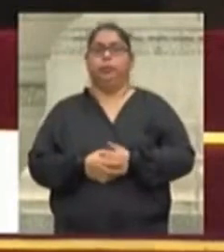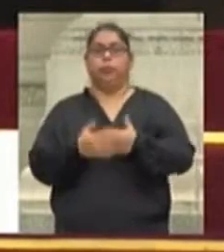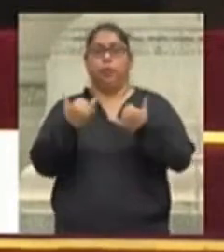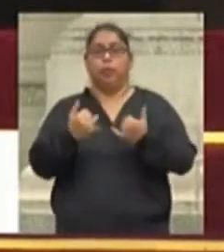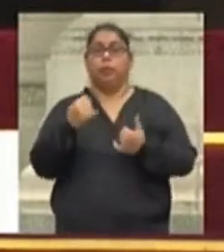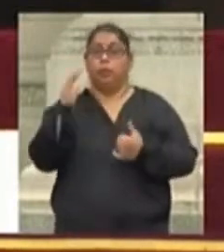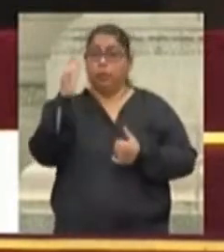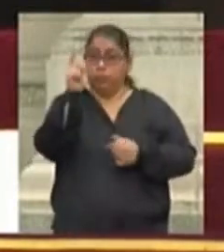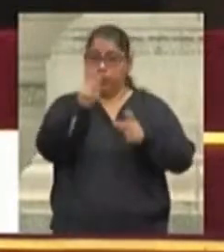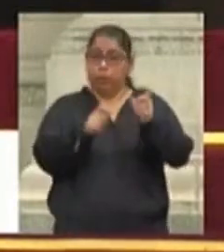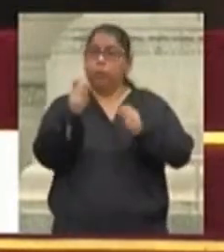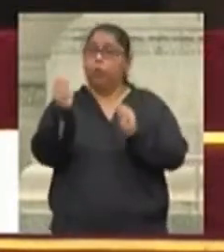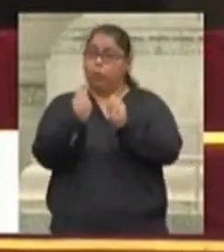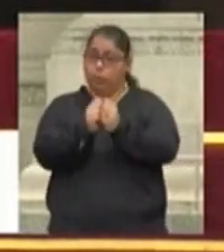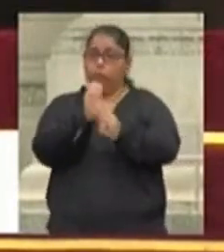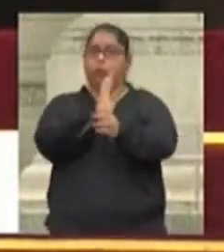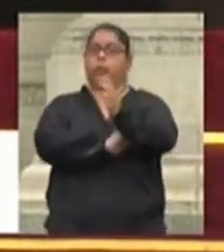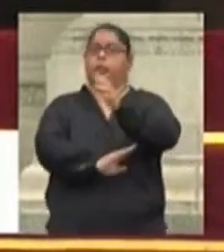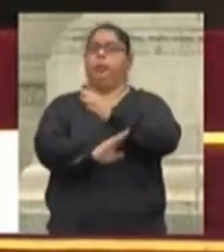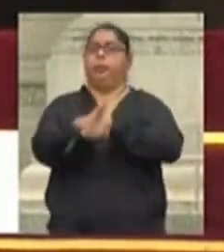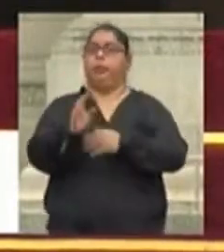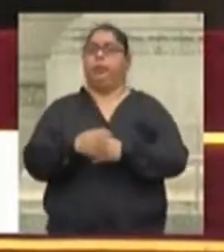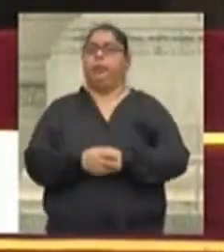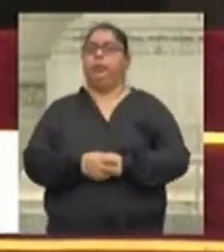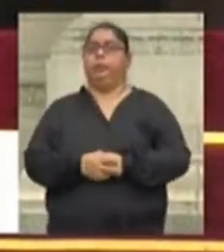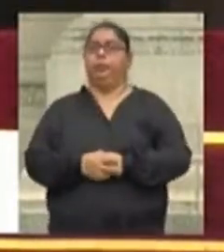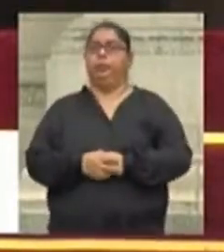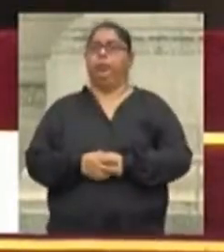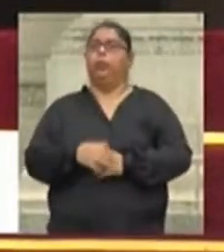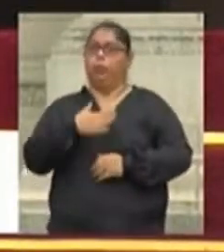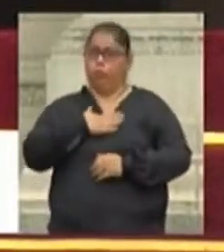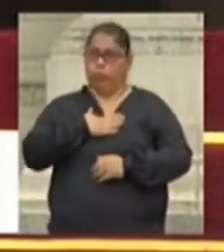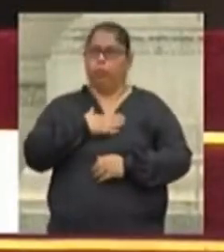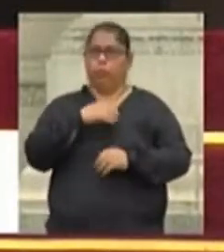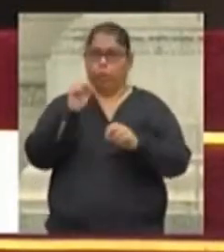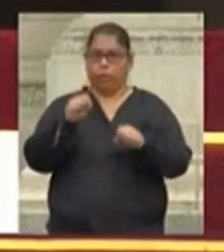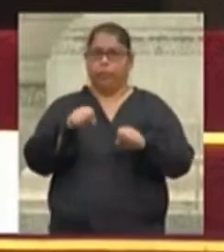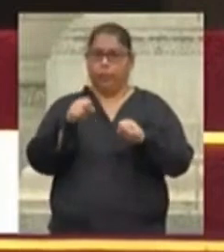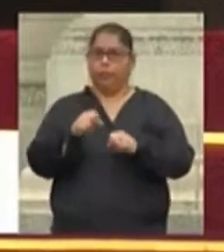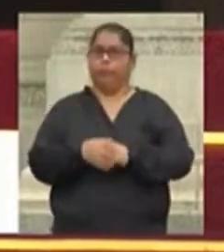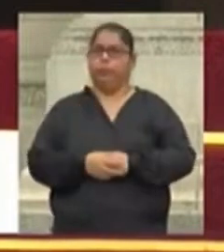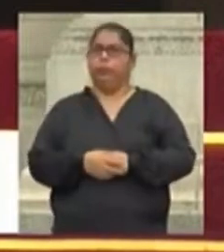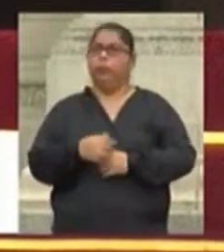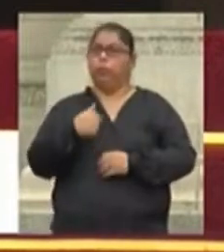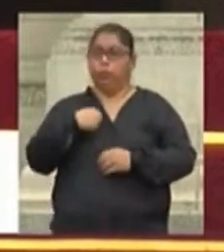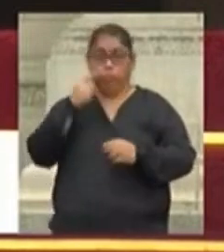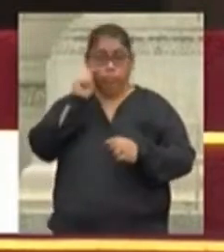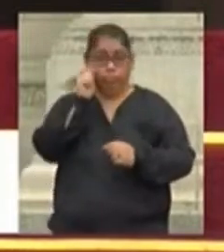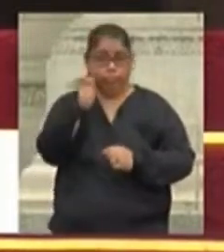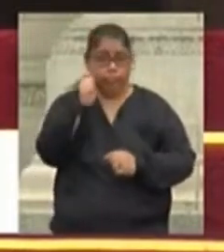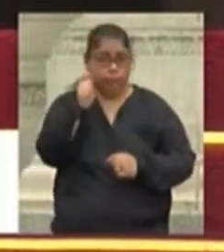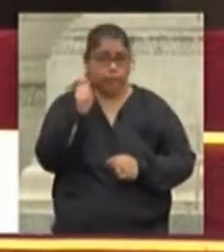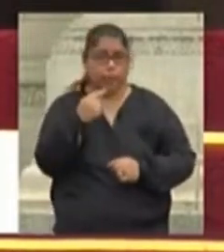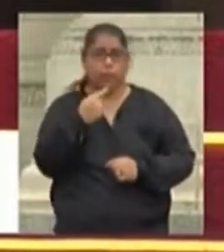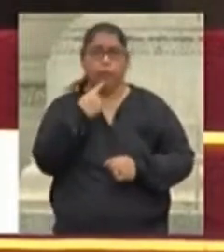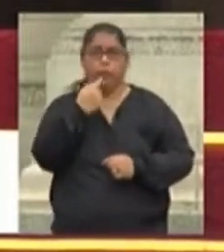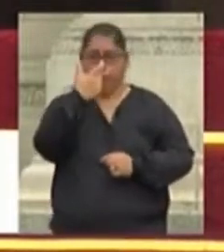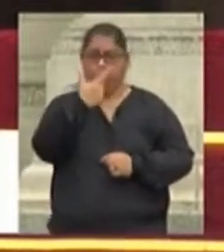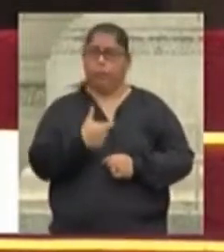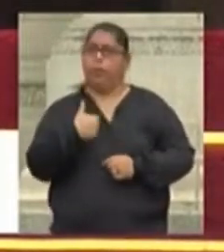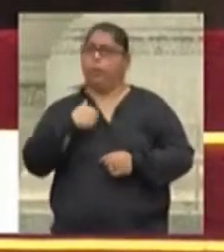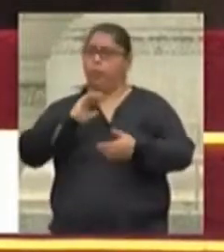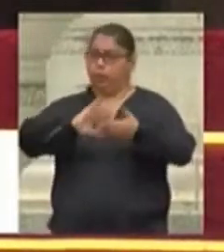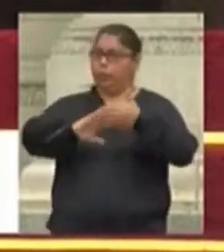a estas dignas personas con discapacidad yo también soy testigo que me habla